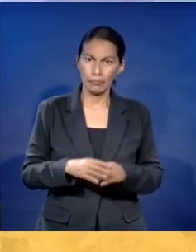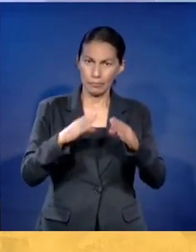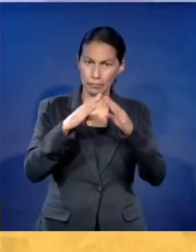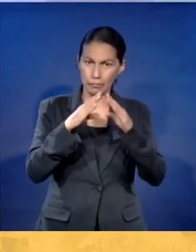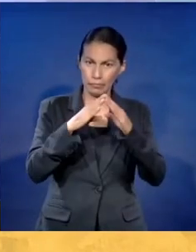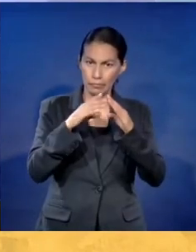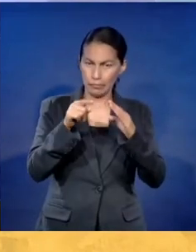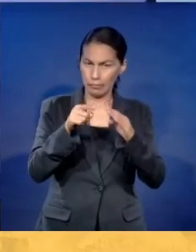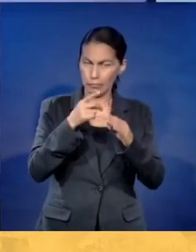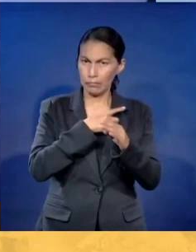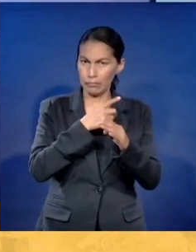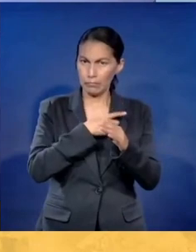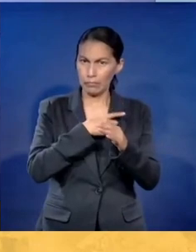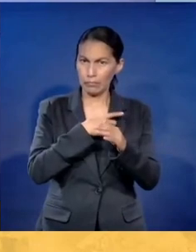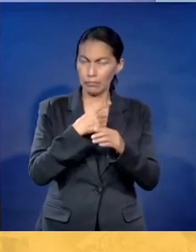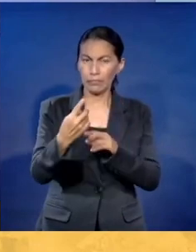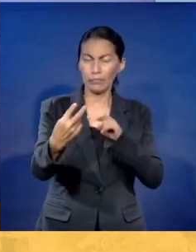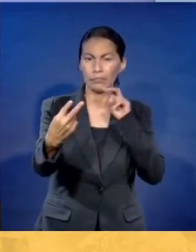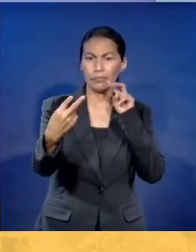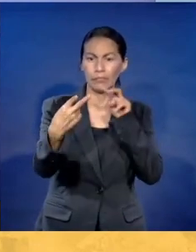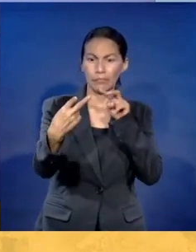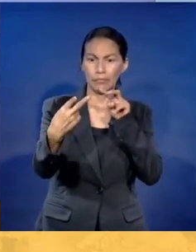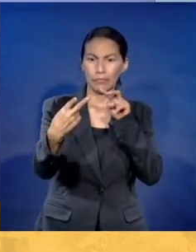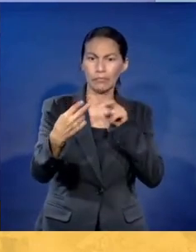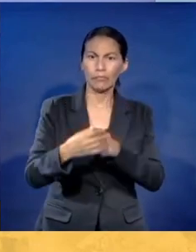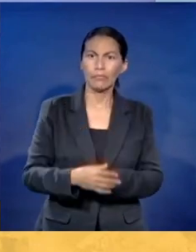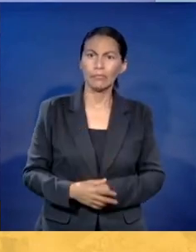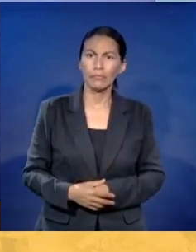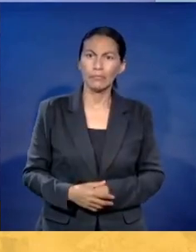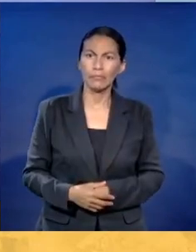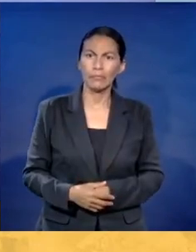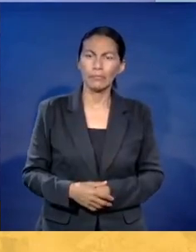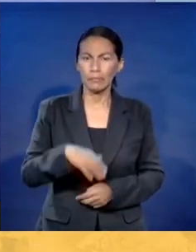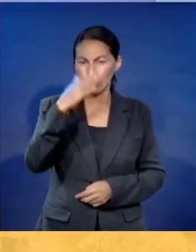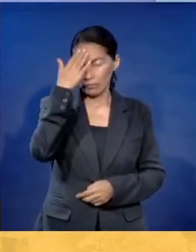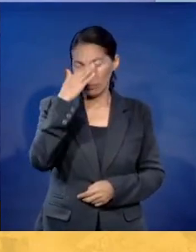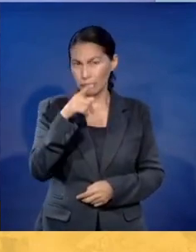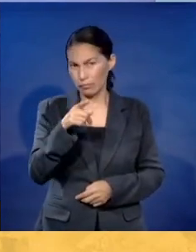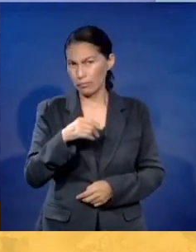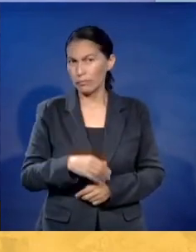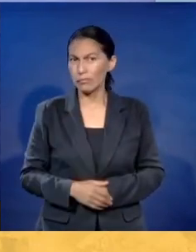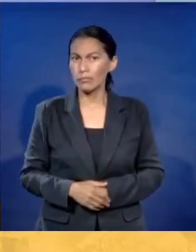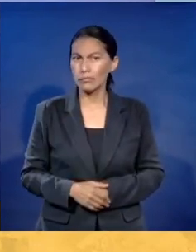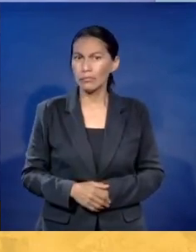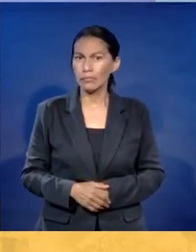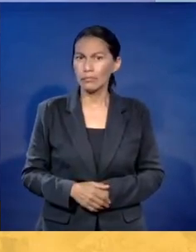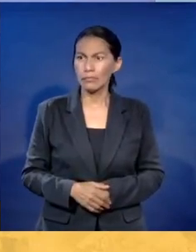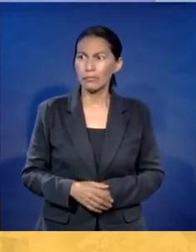solos se me queda viendo y me dice sabes una cosa qué